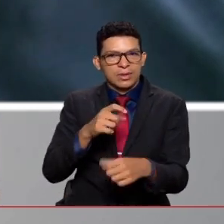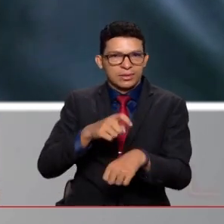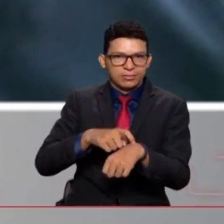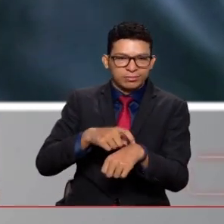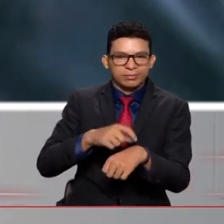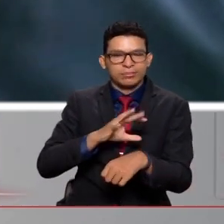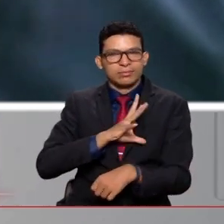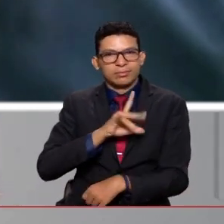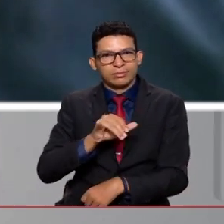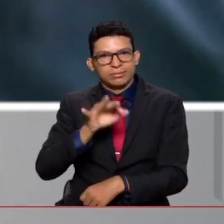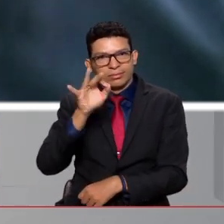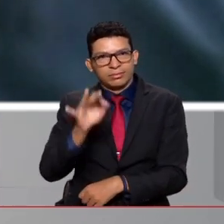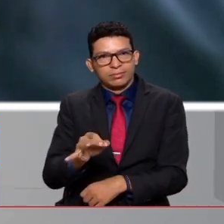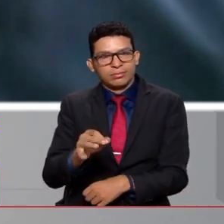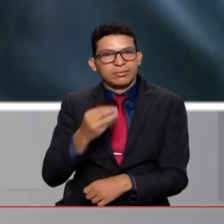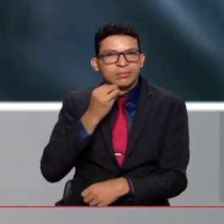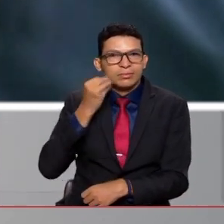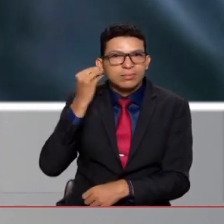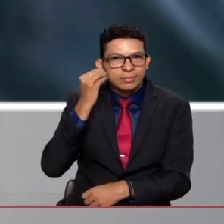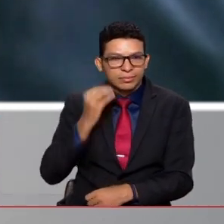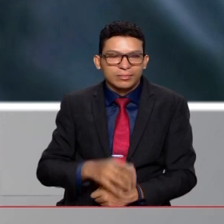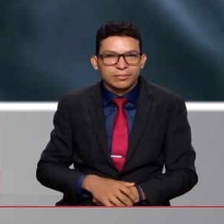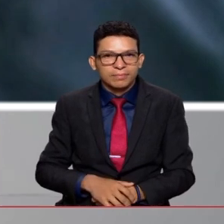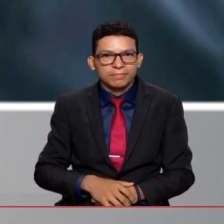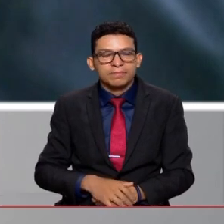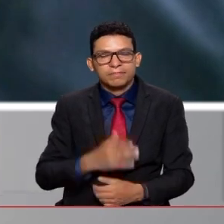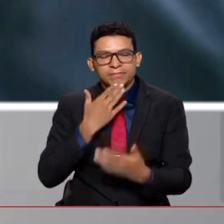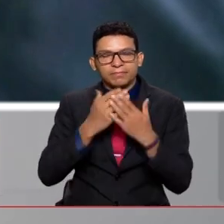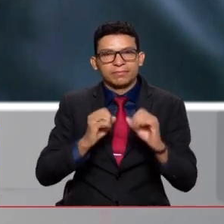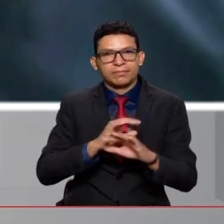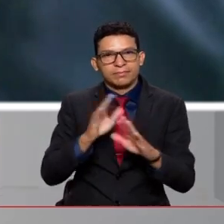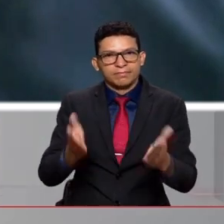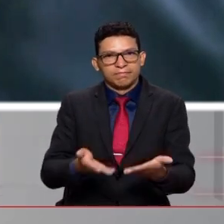los caleños que salen de sus hogares. William, buenos días, adelante.